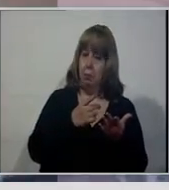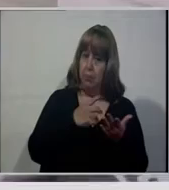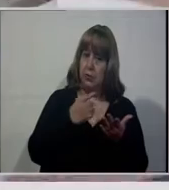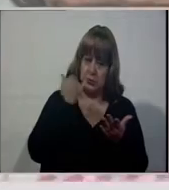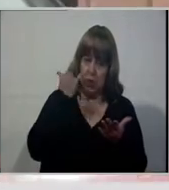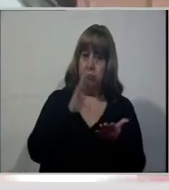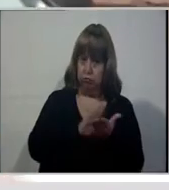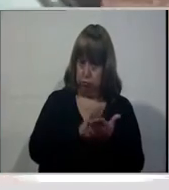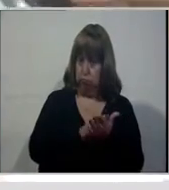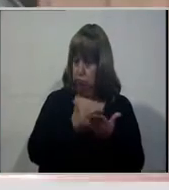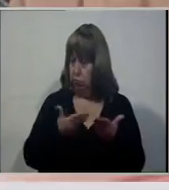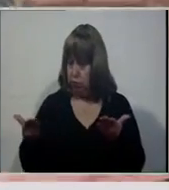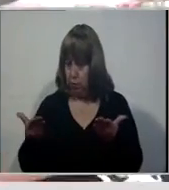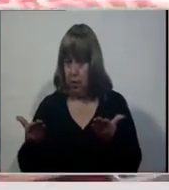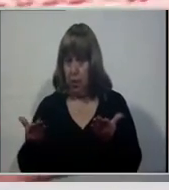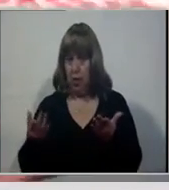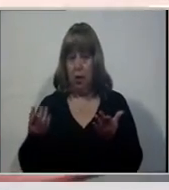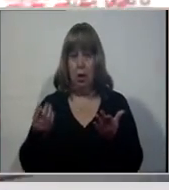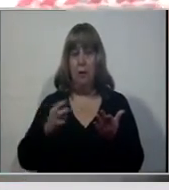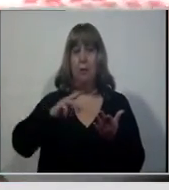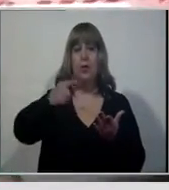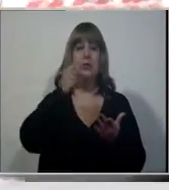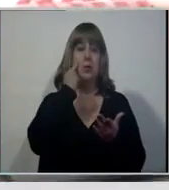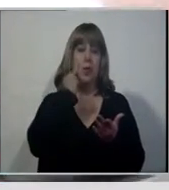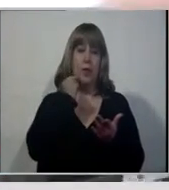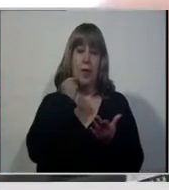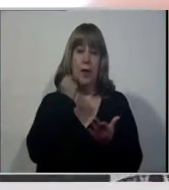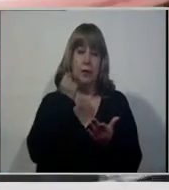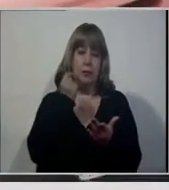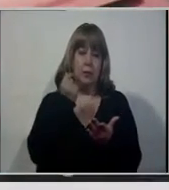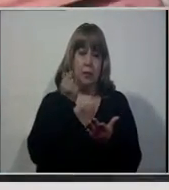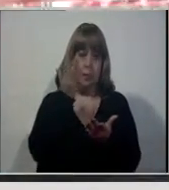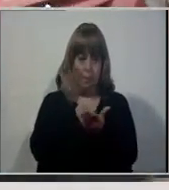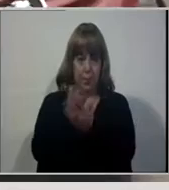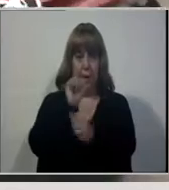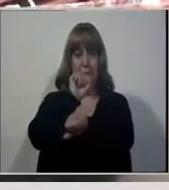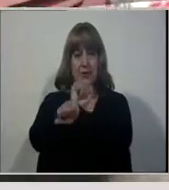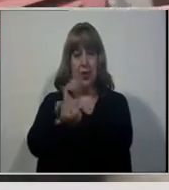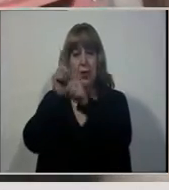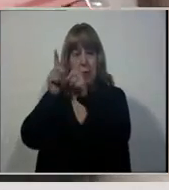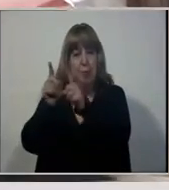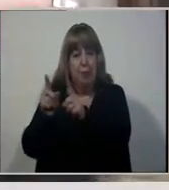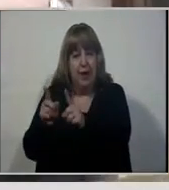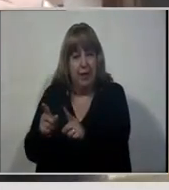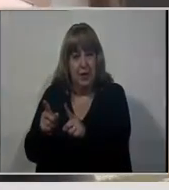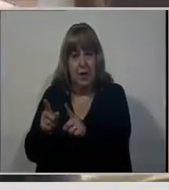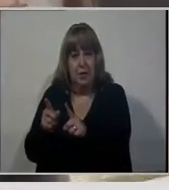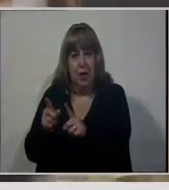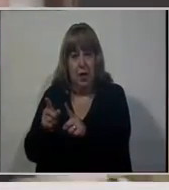importante de prueba como para en los próximos días solicitar la prisión preventiva de